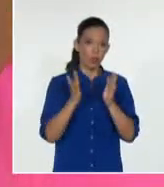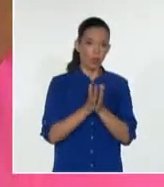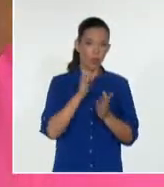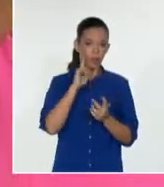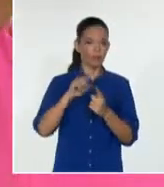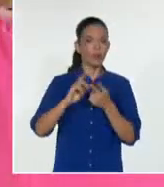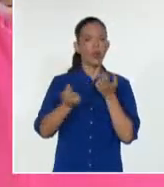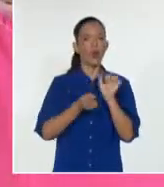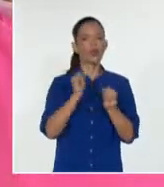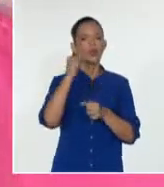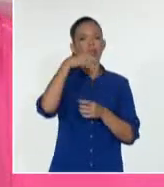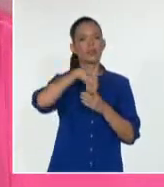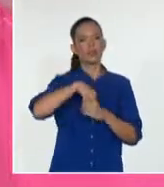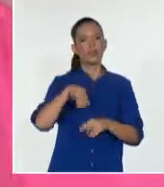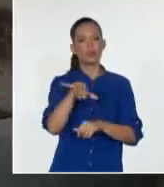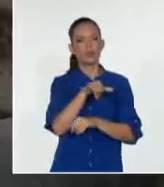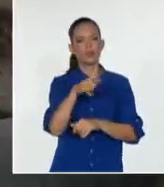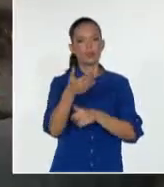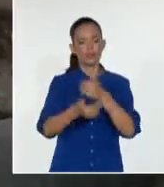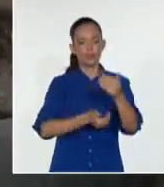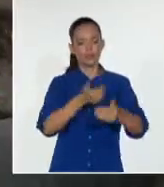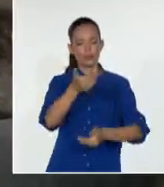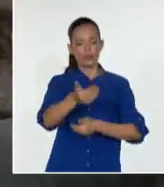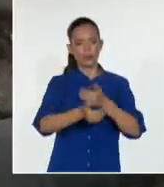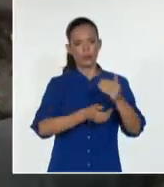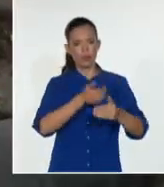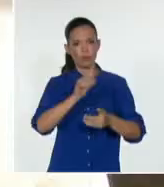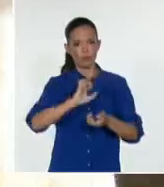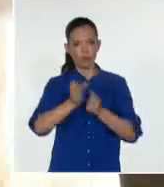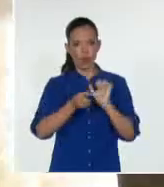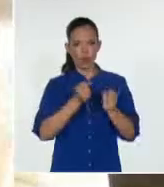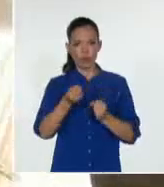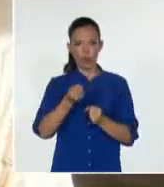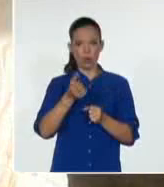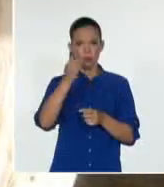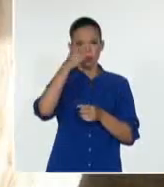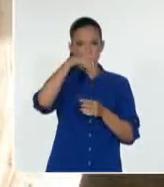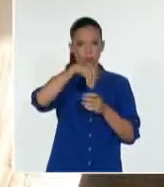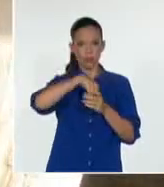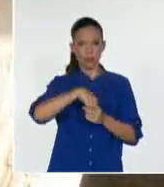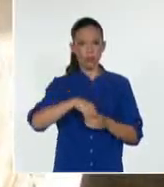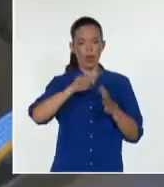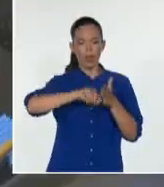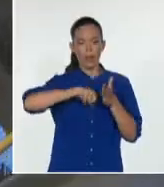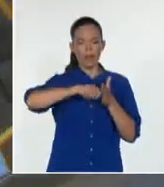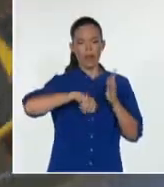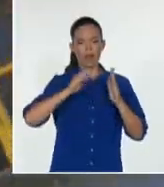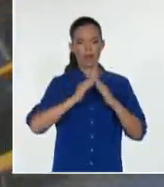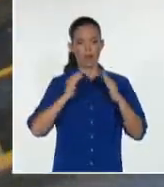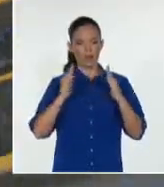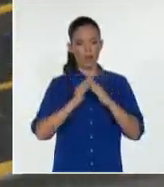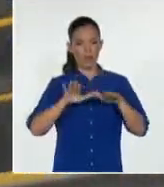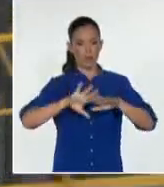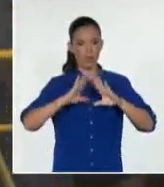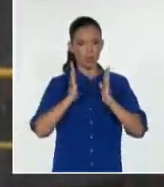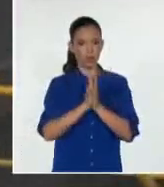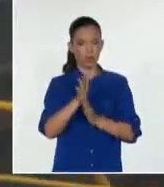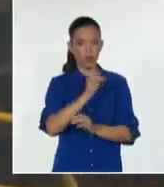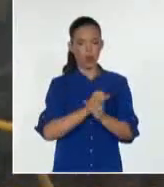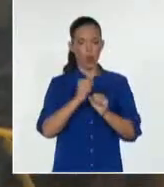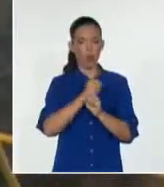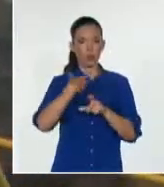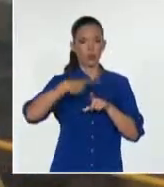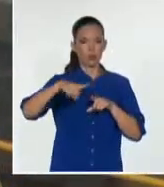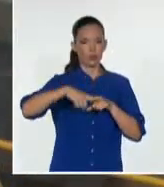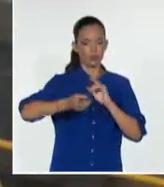de la circulación mercantil minorista los planes de la vivienda y la producción de materiales de la construcción Además del proceso inversionista